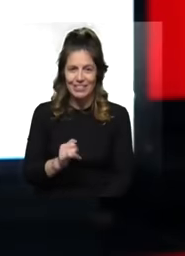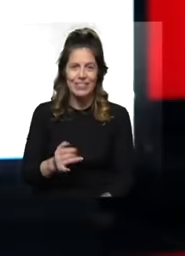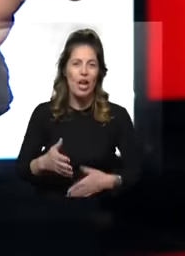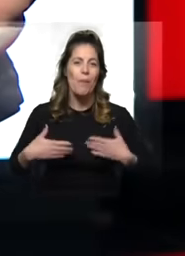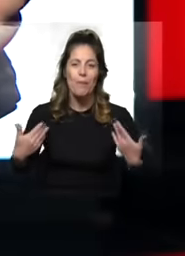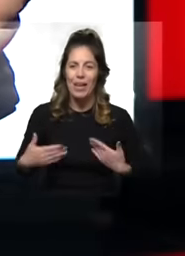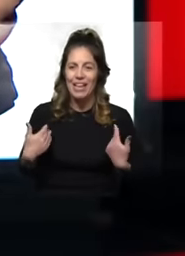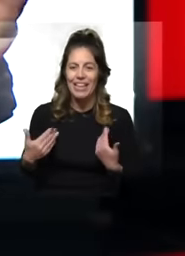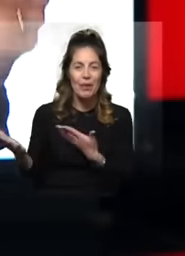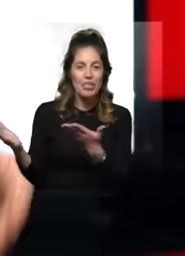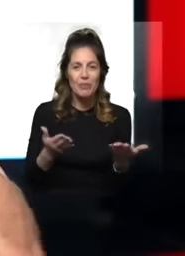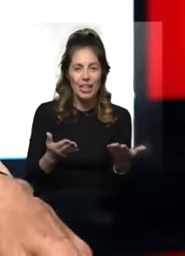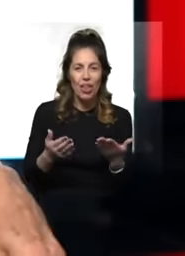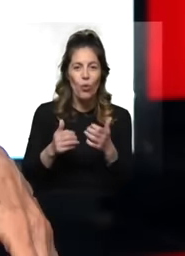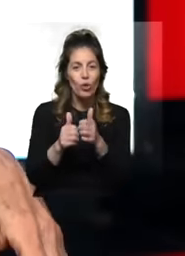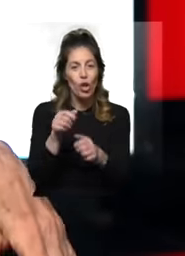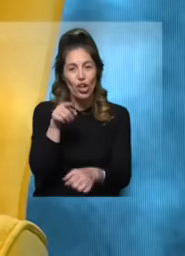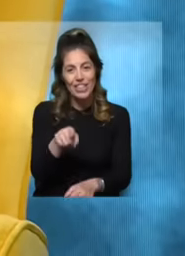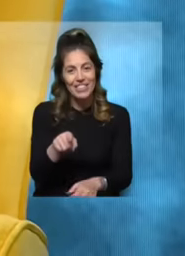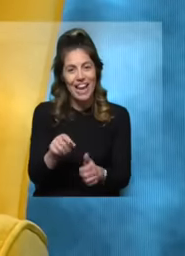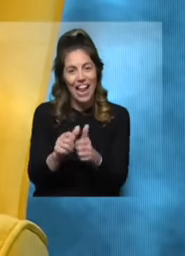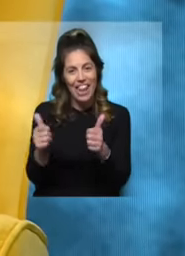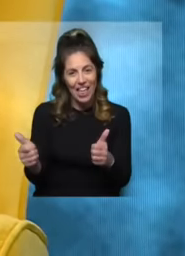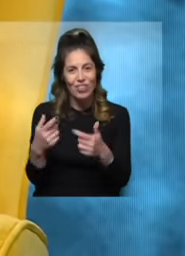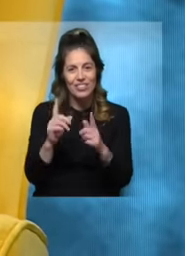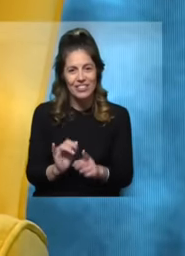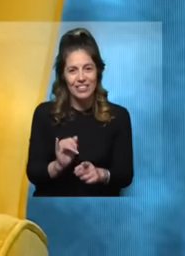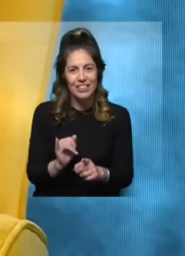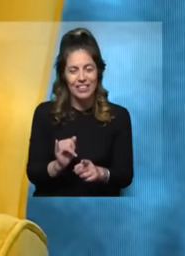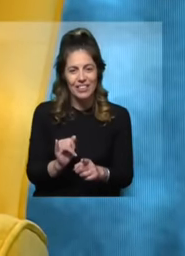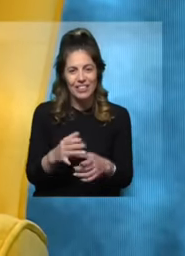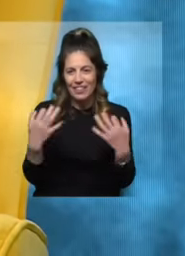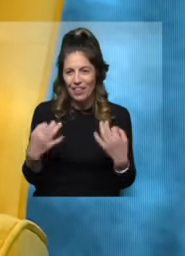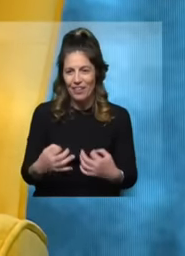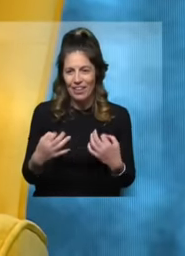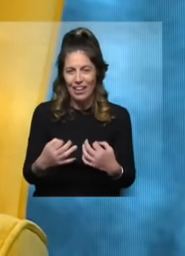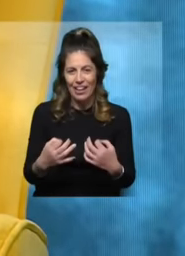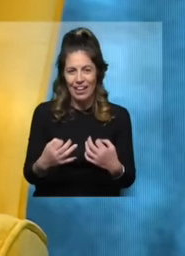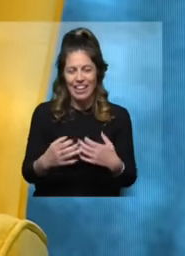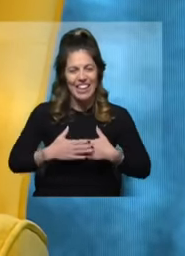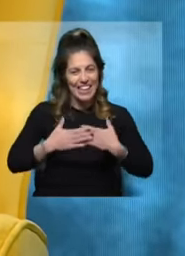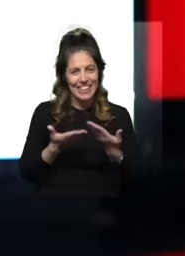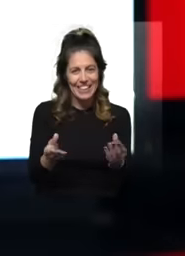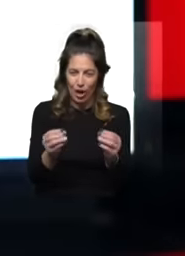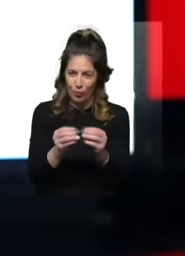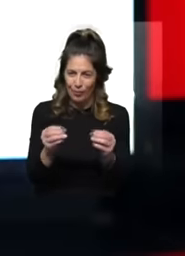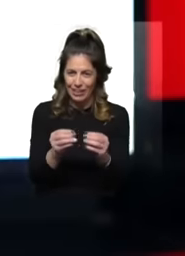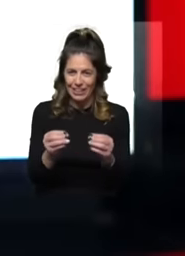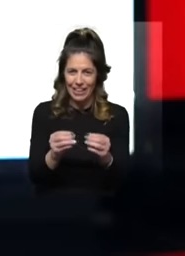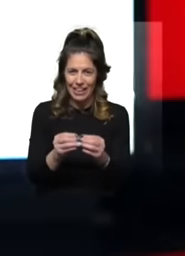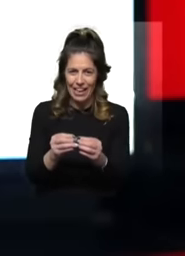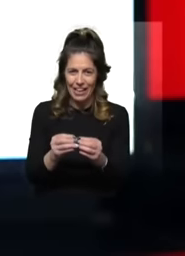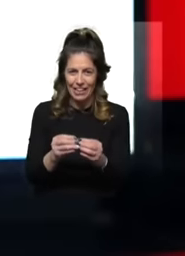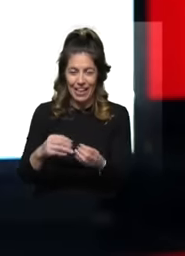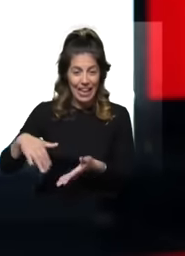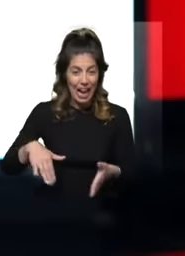que me hayan invitado con Vera al lado, que la verdad que es una querida colega, sí, de caminos